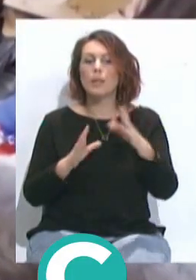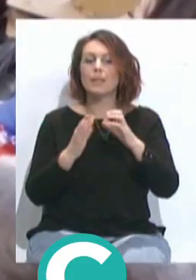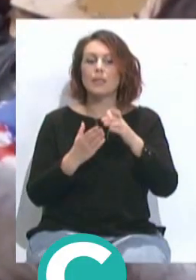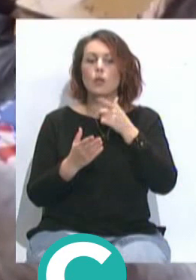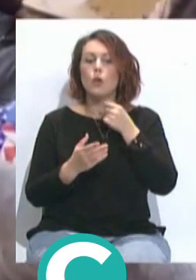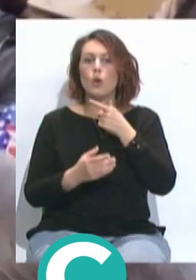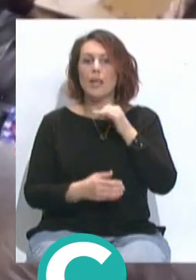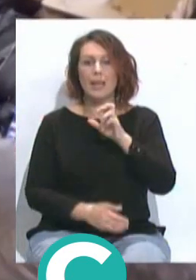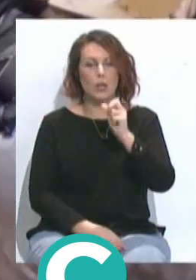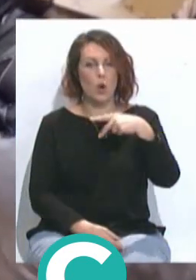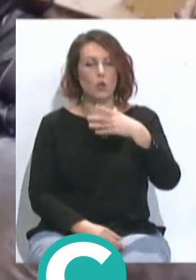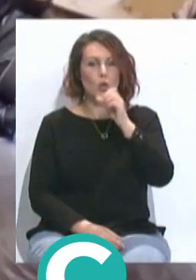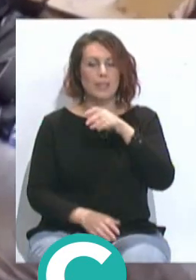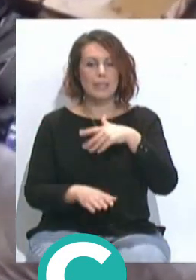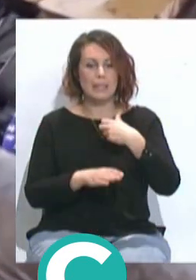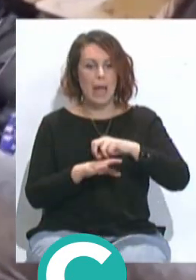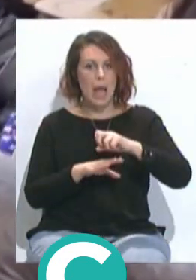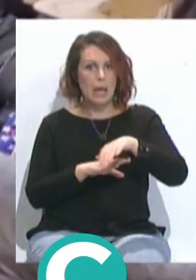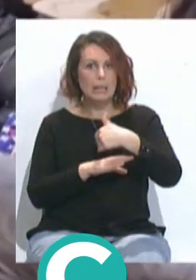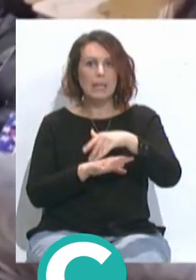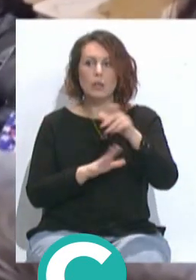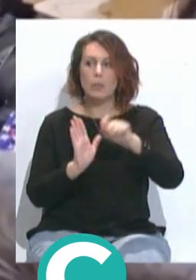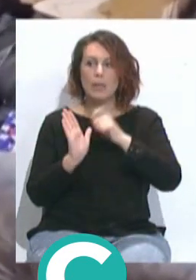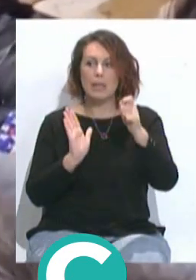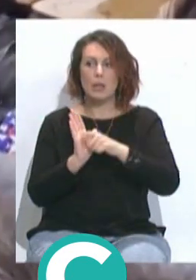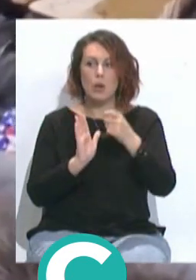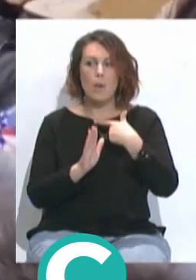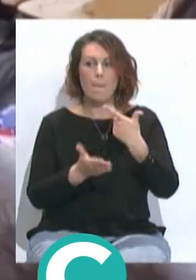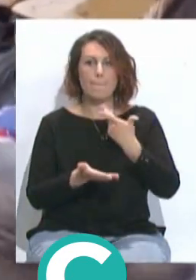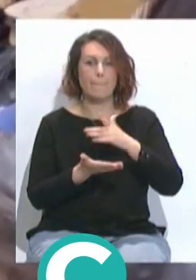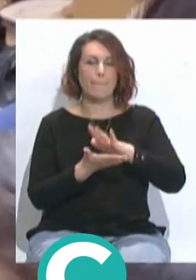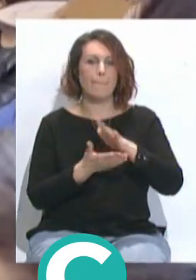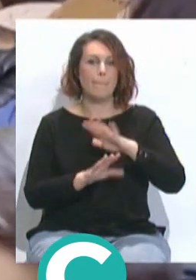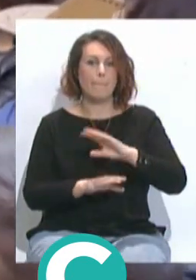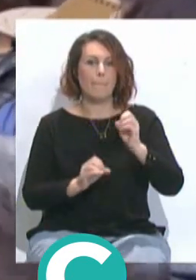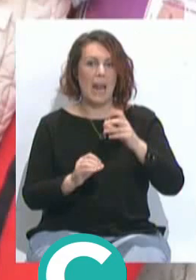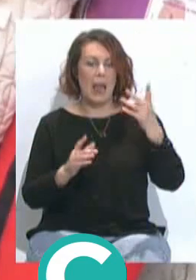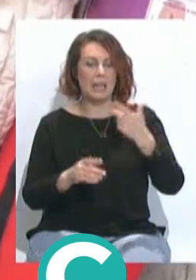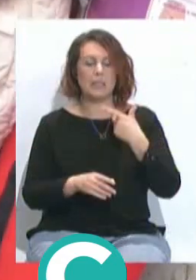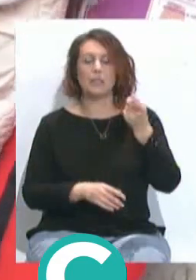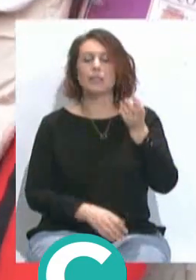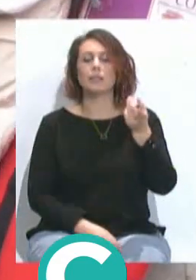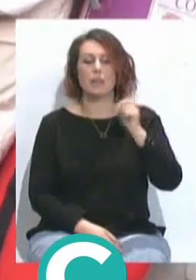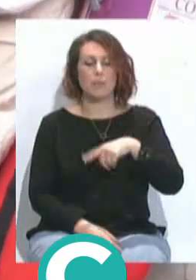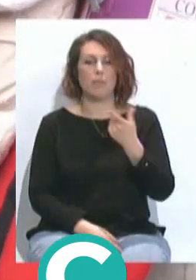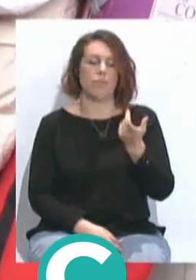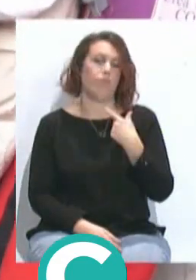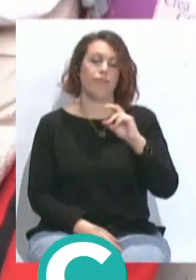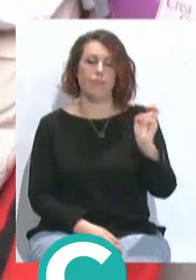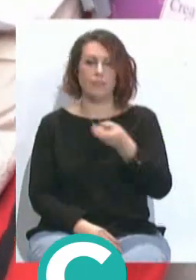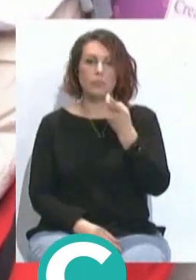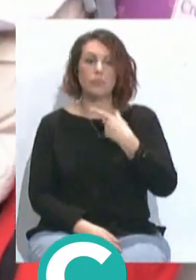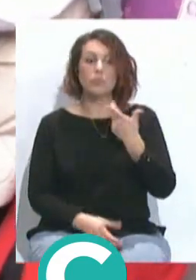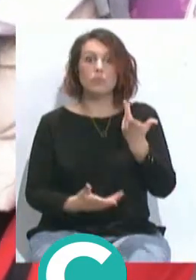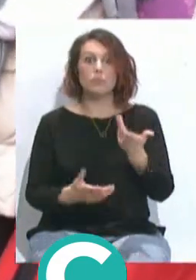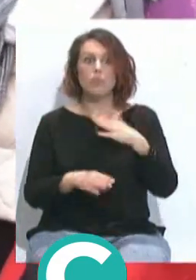del Airon, Coristas a la Calle, el Romancero de la Milagri de Ana Magallanes o Los Muertos del Carnaval. El Consuelo, que no habrá que esperar un